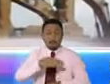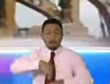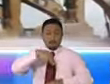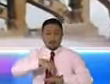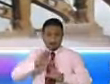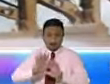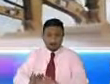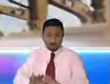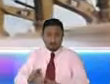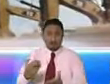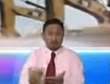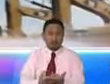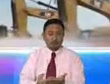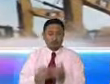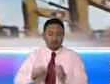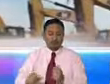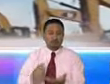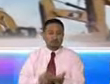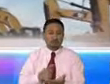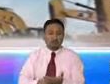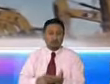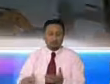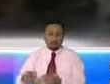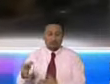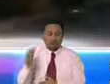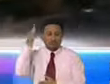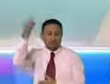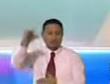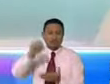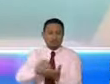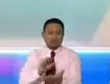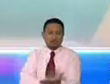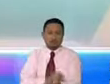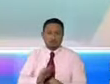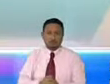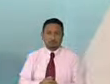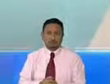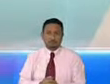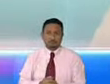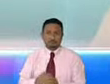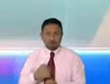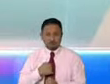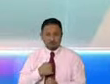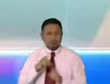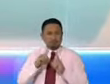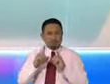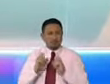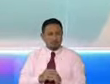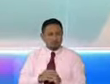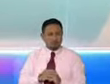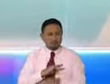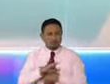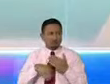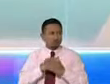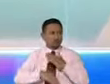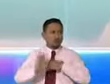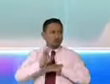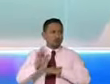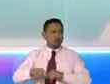se reunirán para analizar el futuro de este proyecto. Y yo me pregunto, como se preguntan todos los